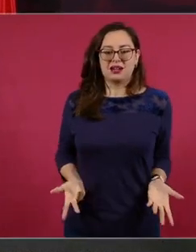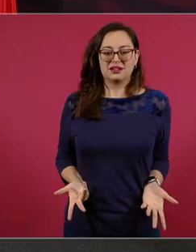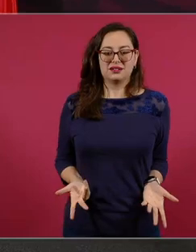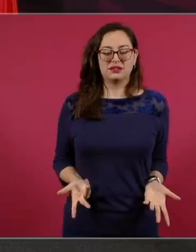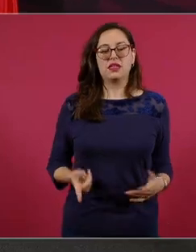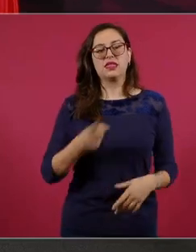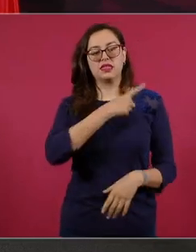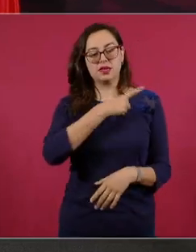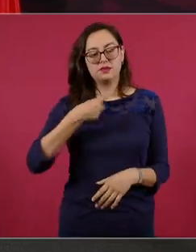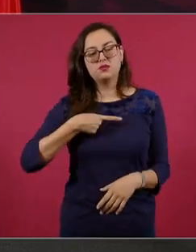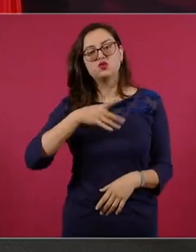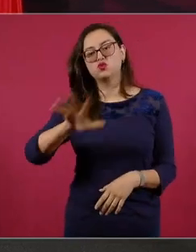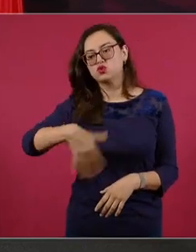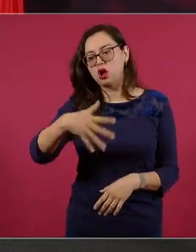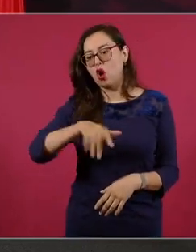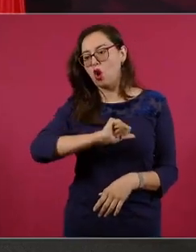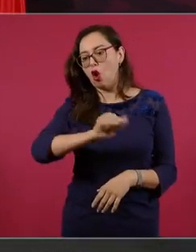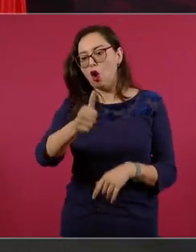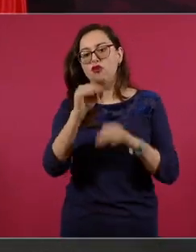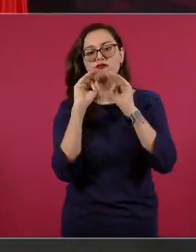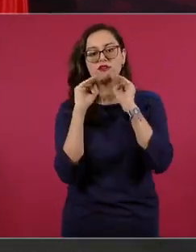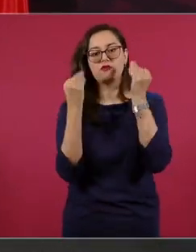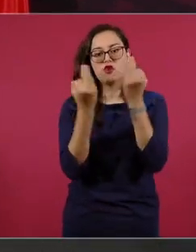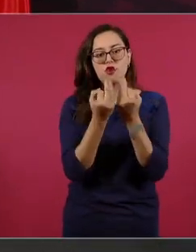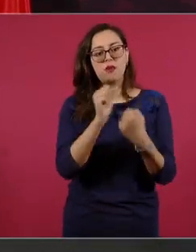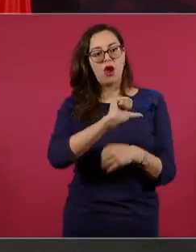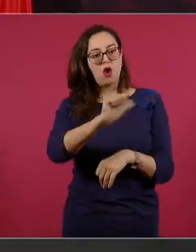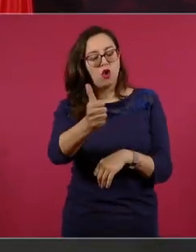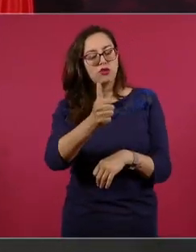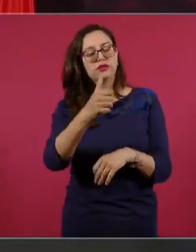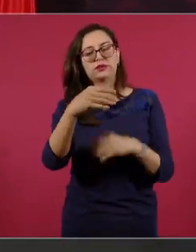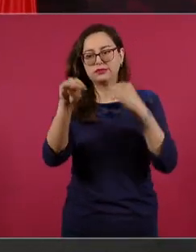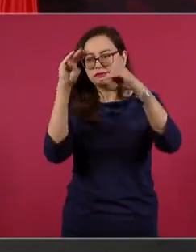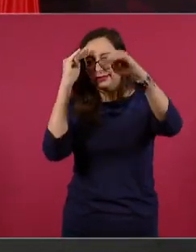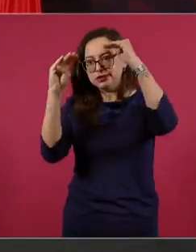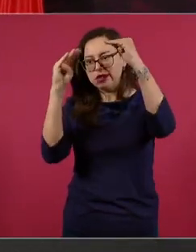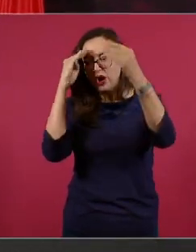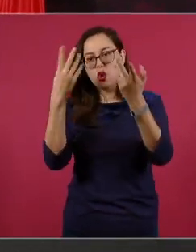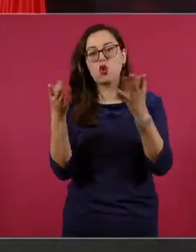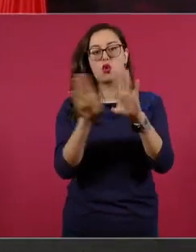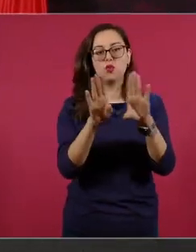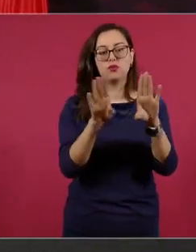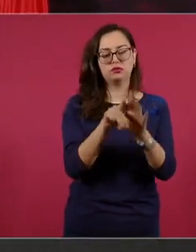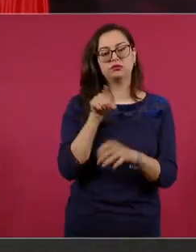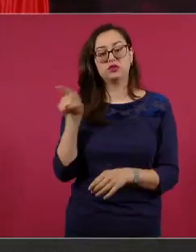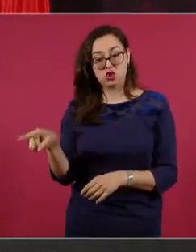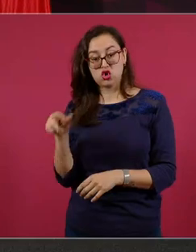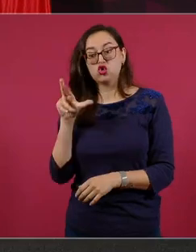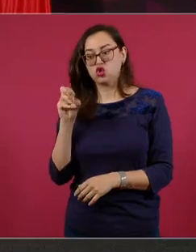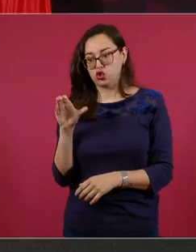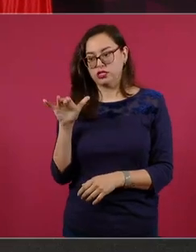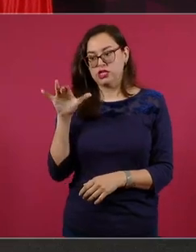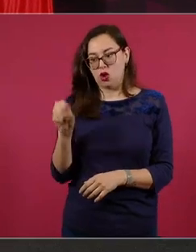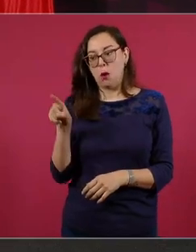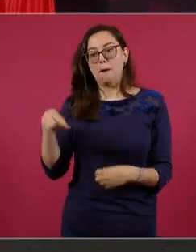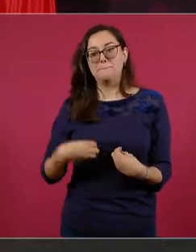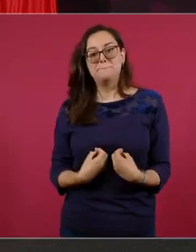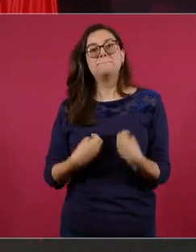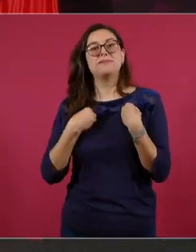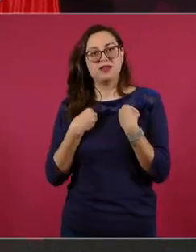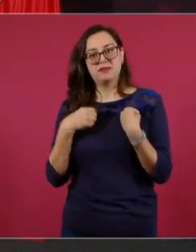pues vive en Coatzacoalcos, sabe muy bien, fue